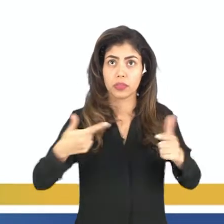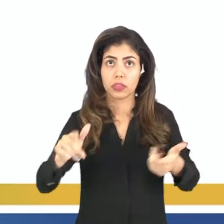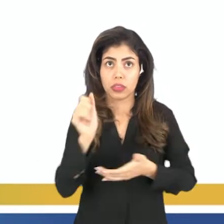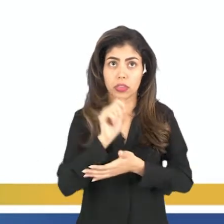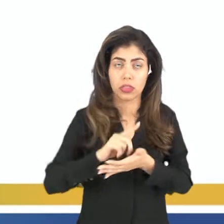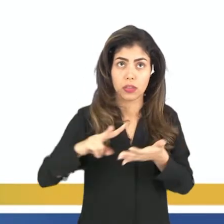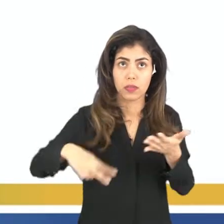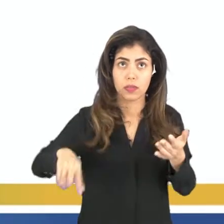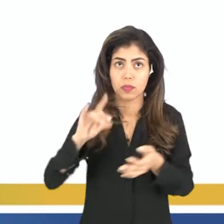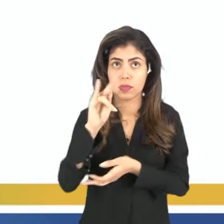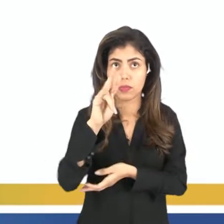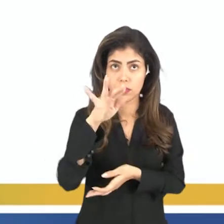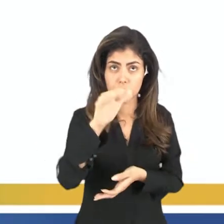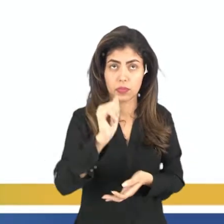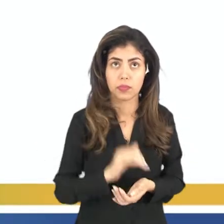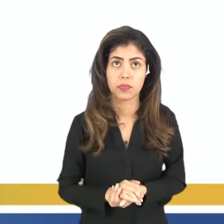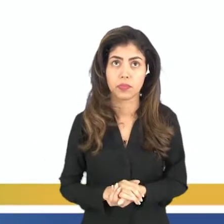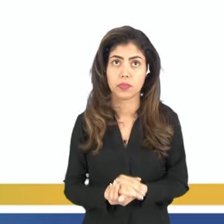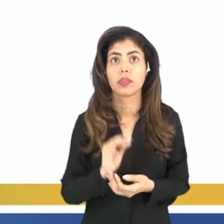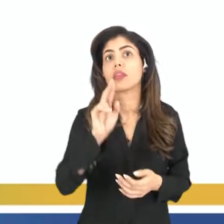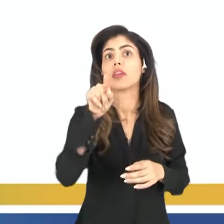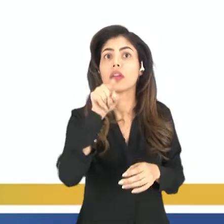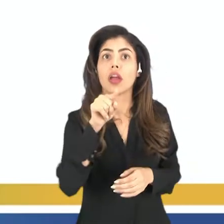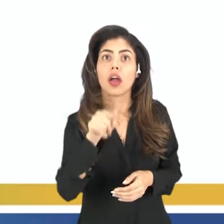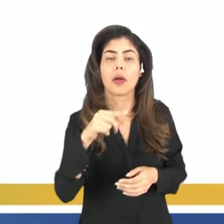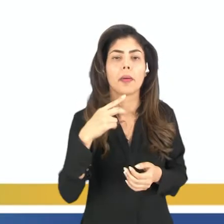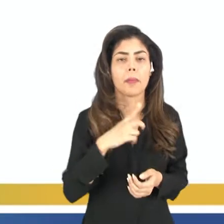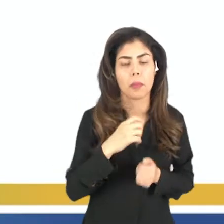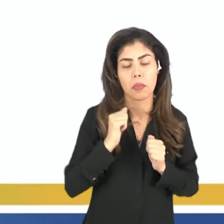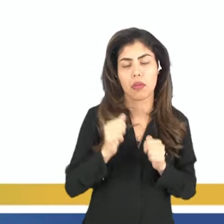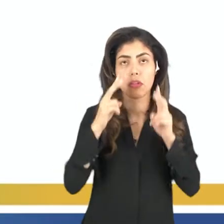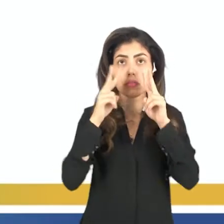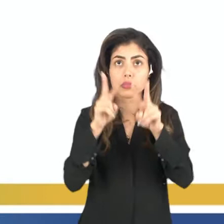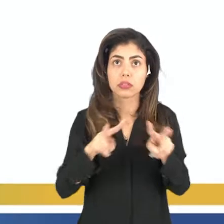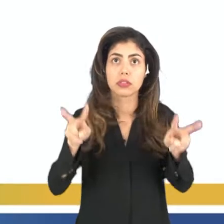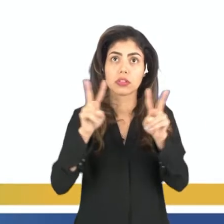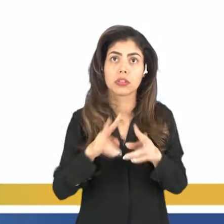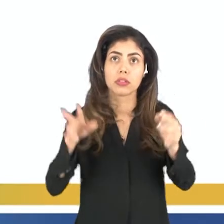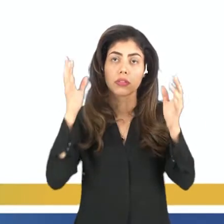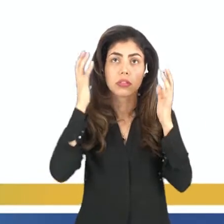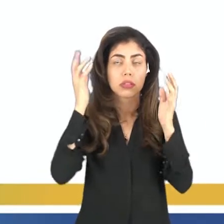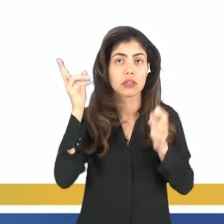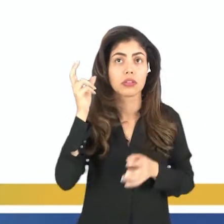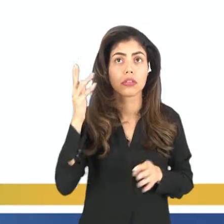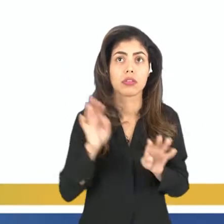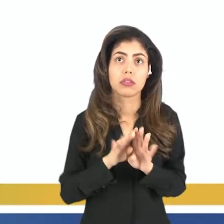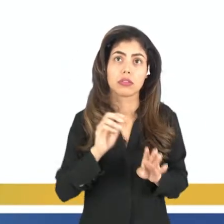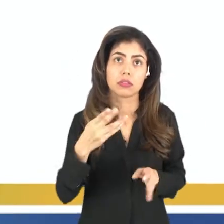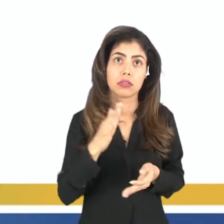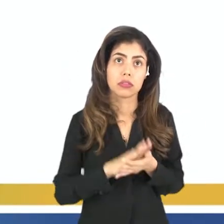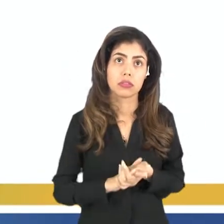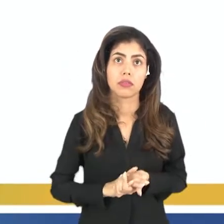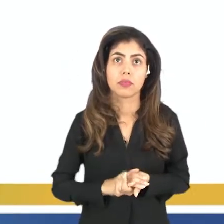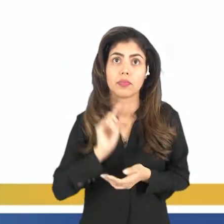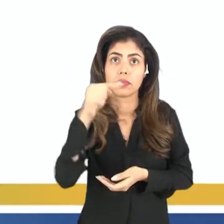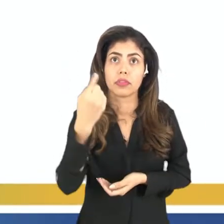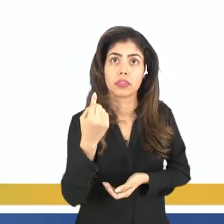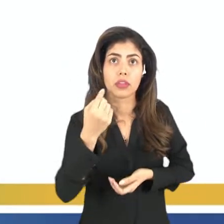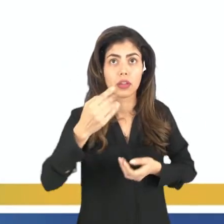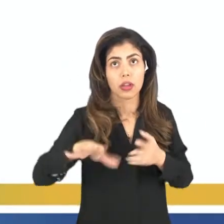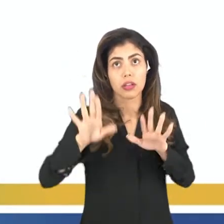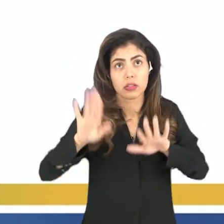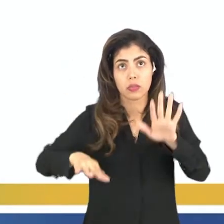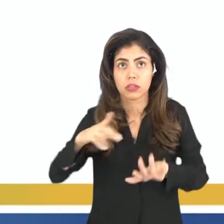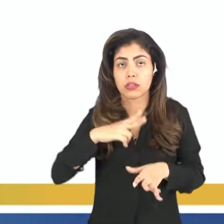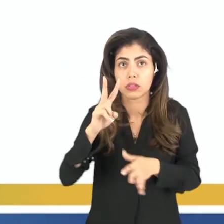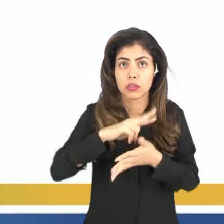de lectura crítica. Ese código puede ser visual, auditivo o táctil. Aquello que